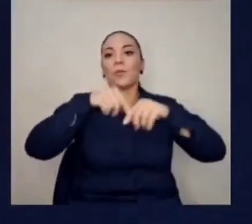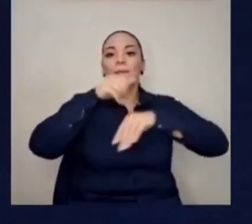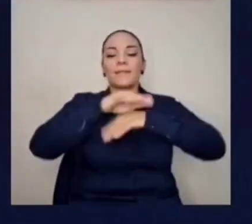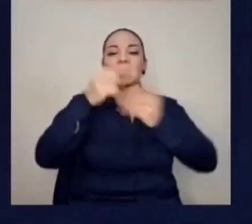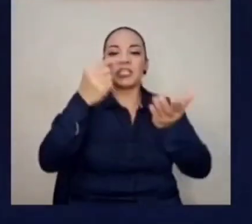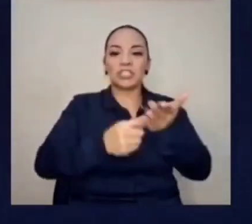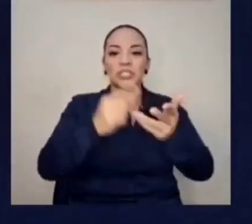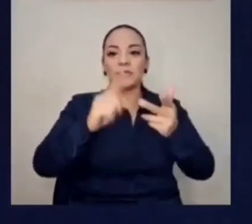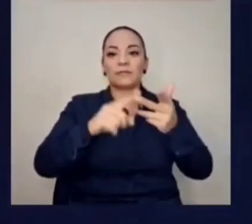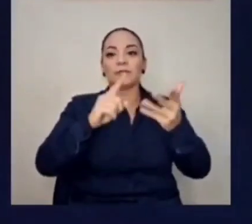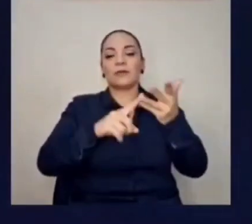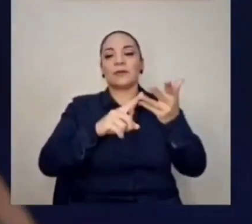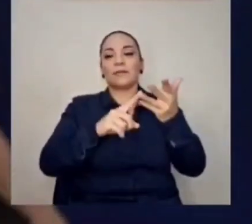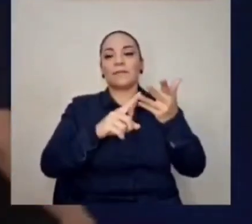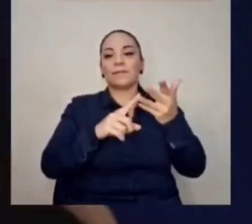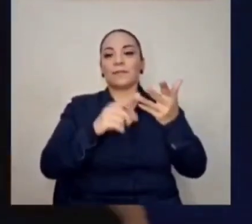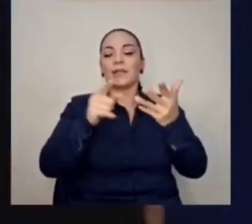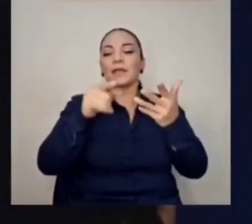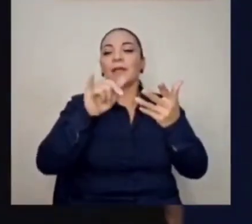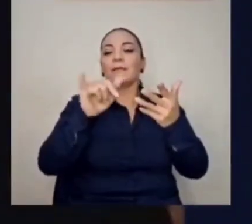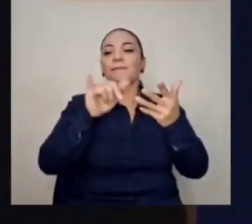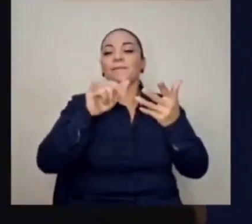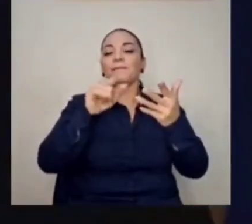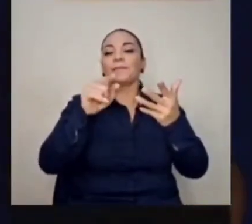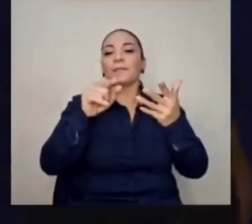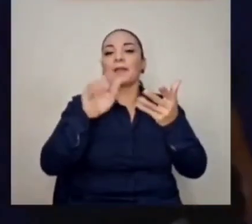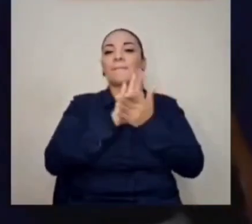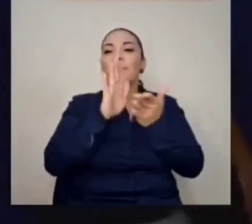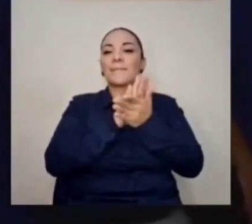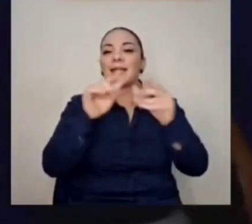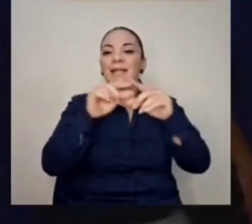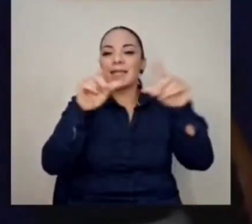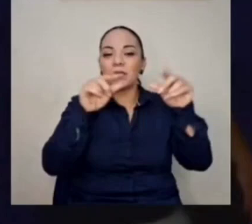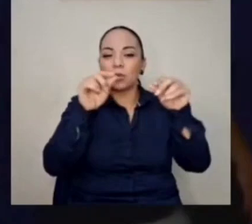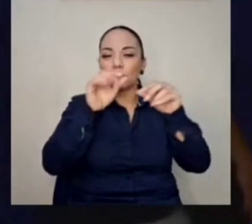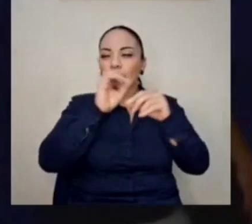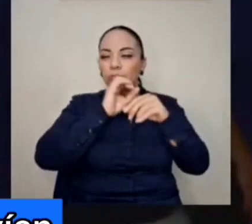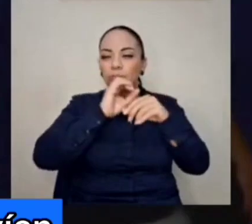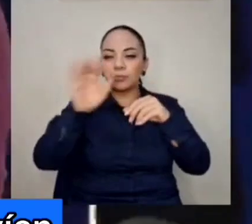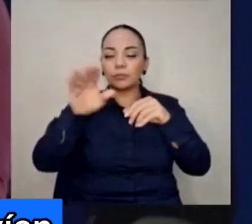llamamos huilas nosotros, que son los pequeños papelitos donde escriben